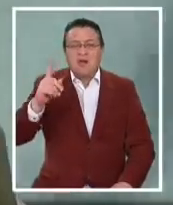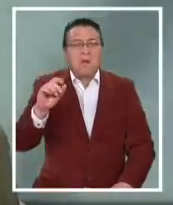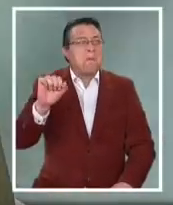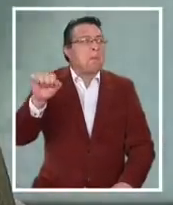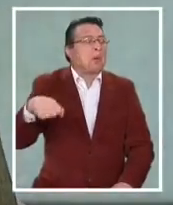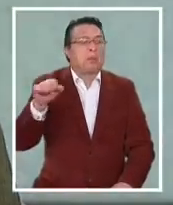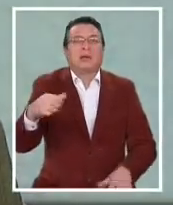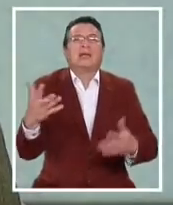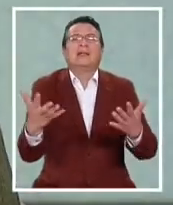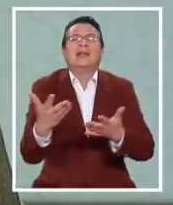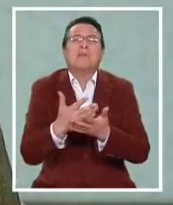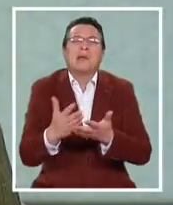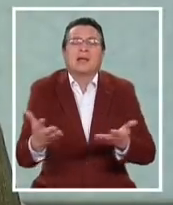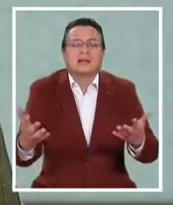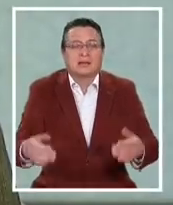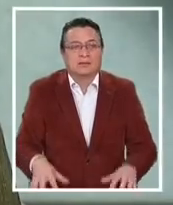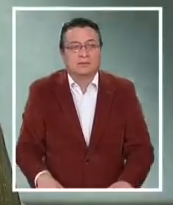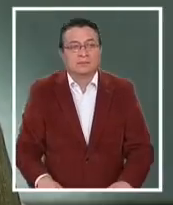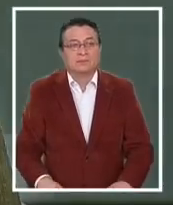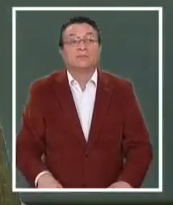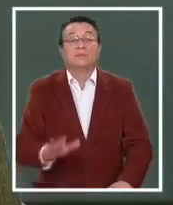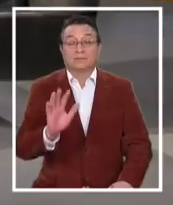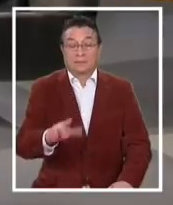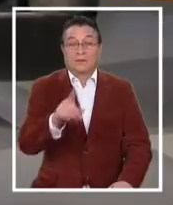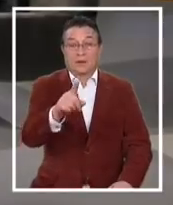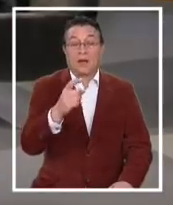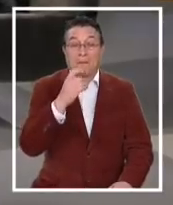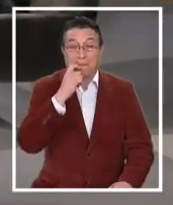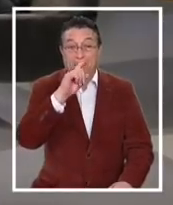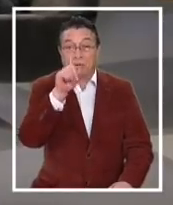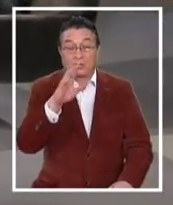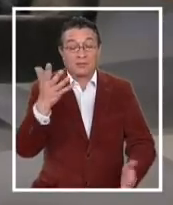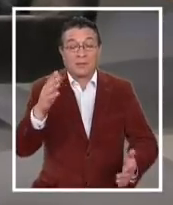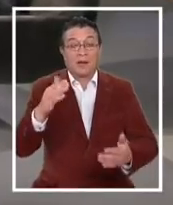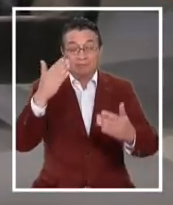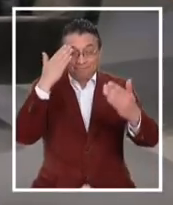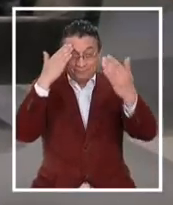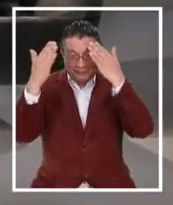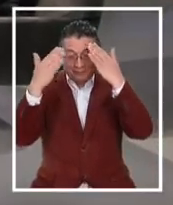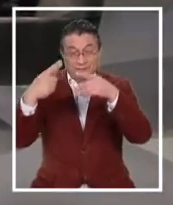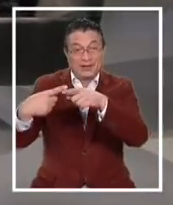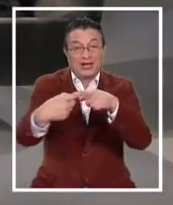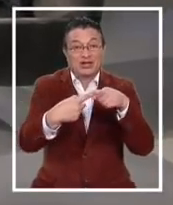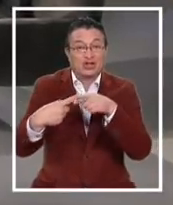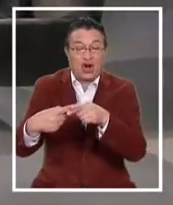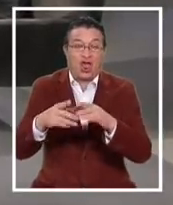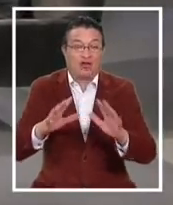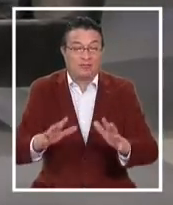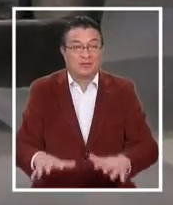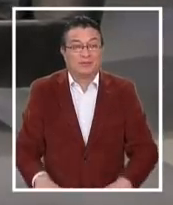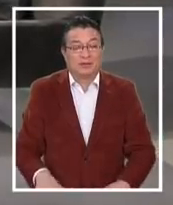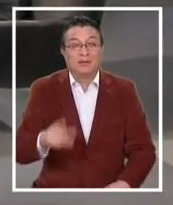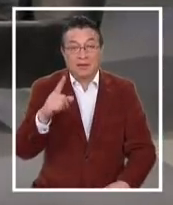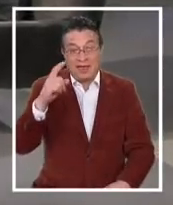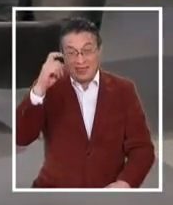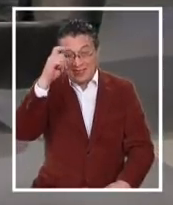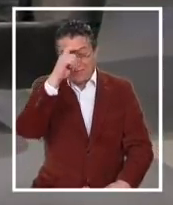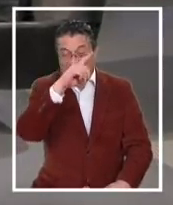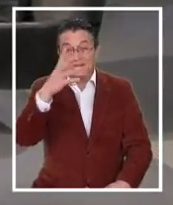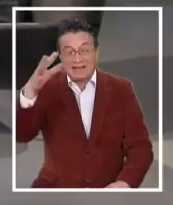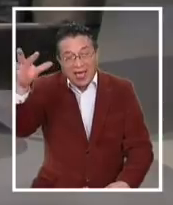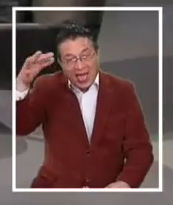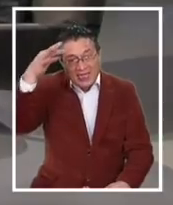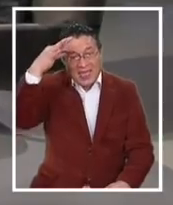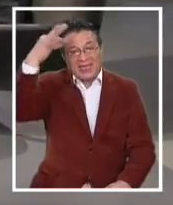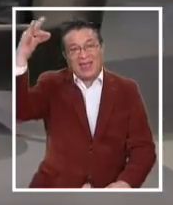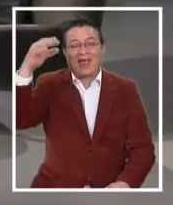pasa? Sí, Matías, una pregunta más sociológica tal vez, ¿no es cierto? Es muy difícil de entender, digamos,